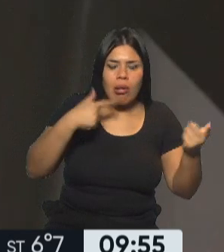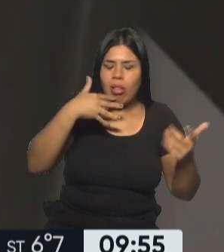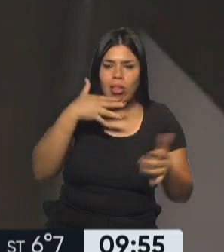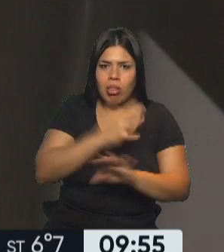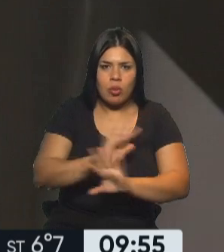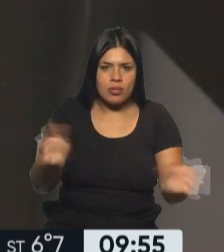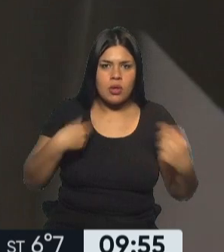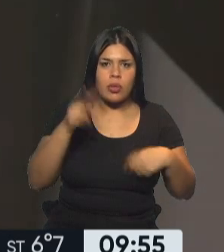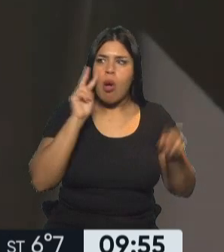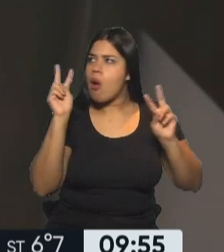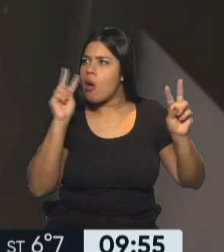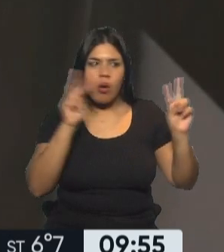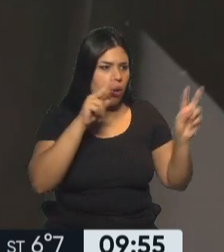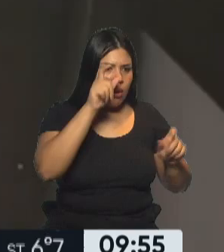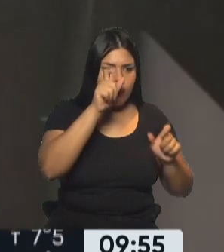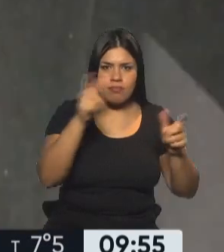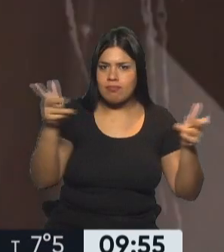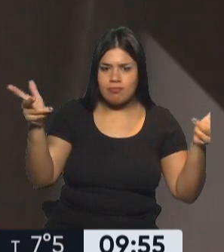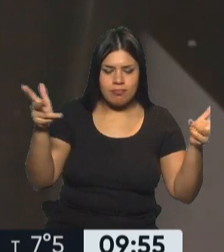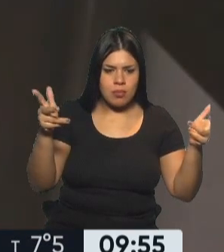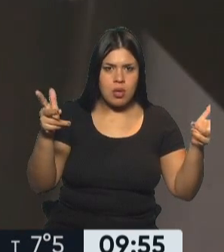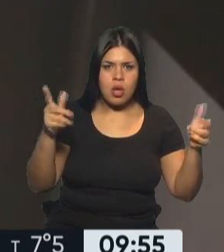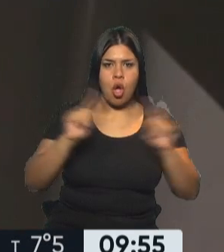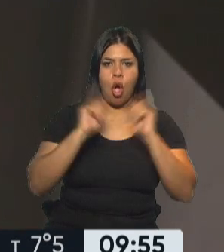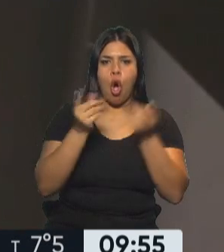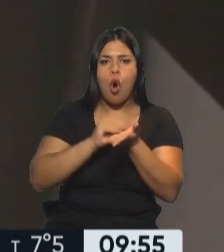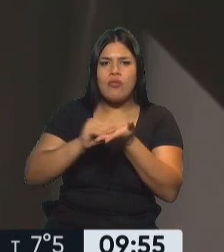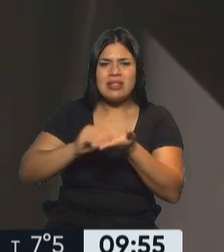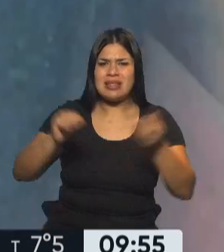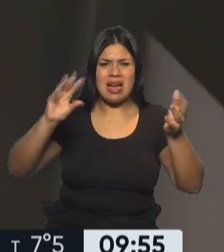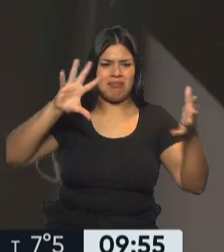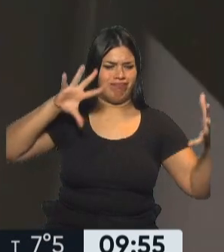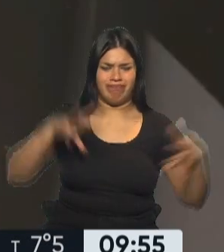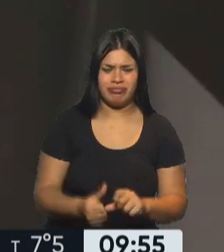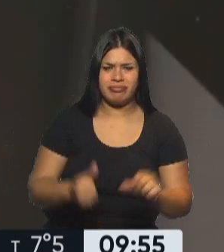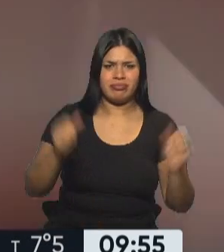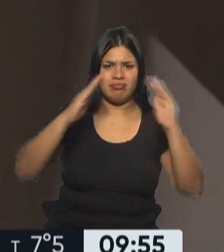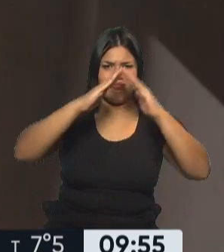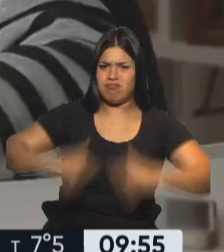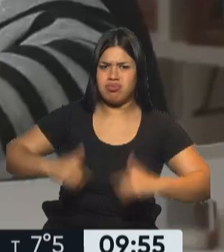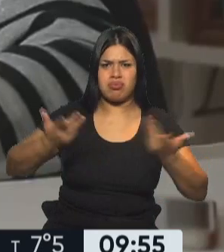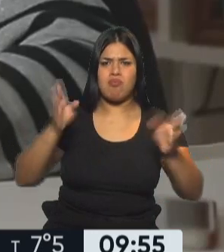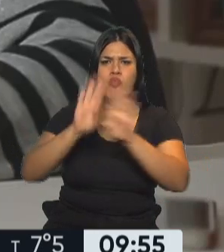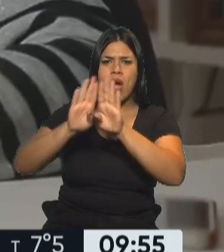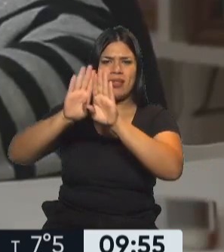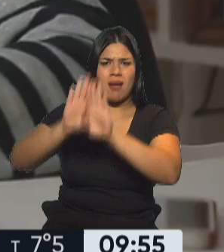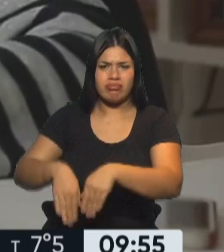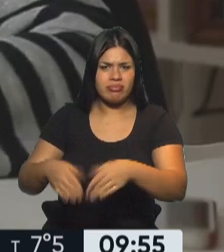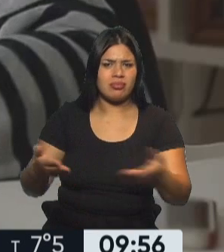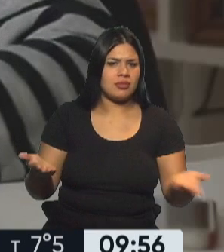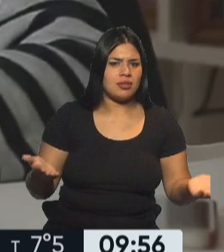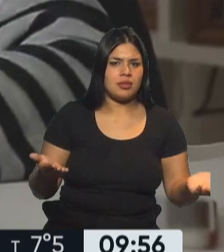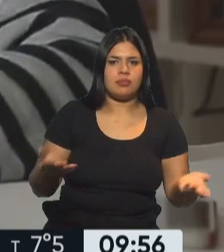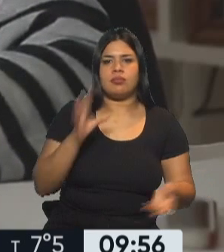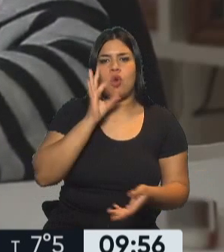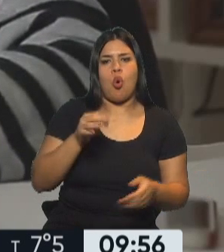me vi alrededor mío, que estaba toda mi oficina caída al medio, los vidrios caídos, las ventanas caídas, la puerta caída, bueno, los